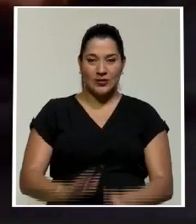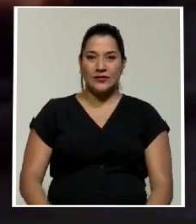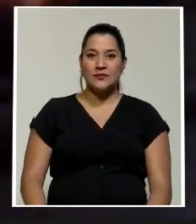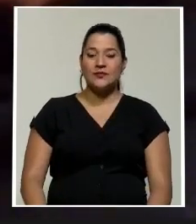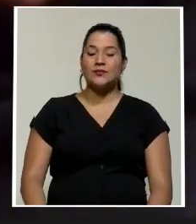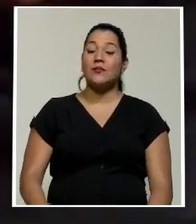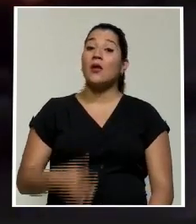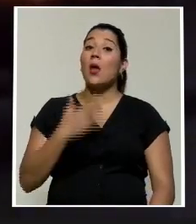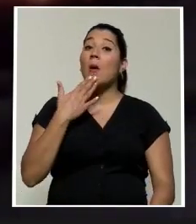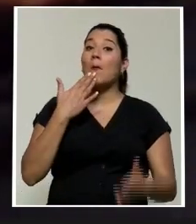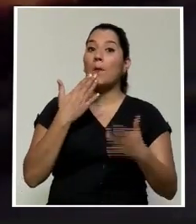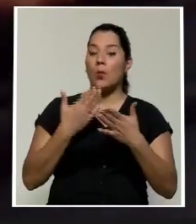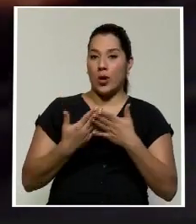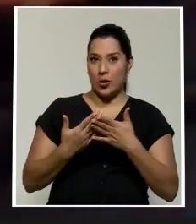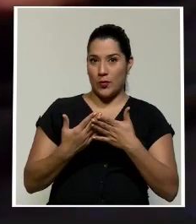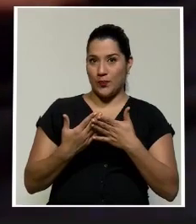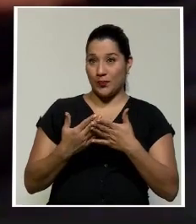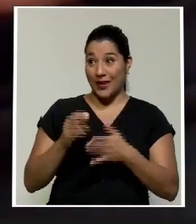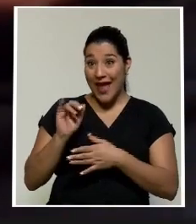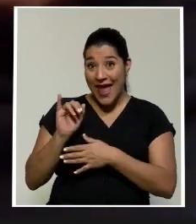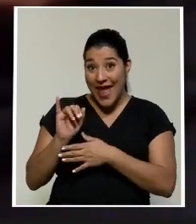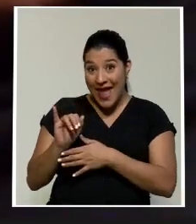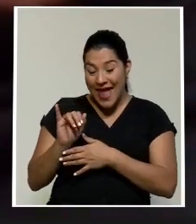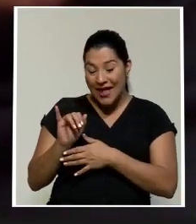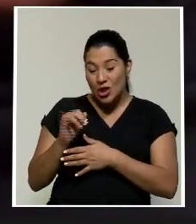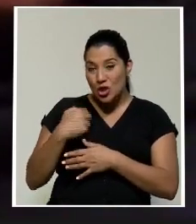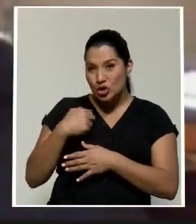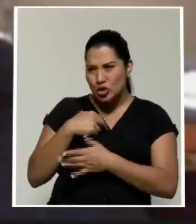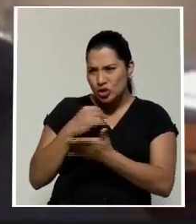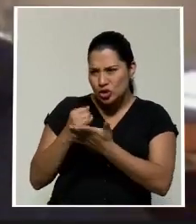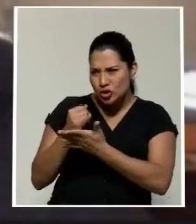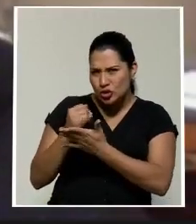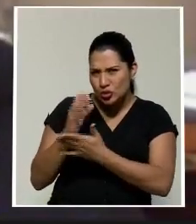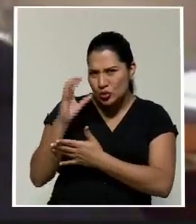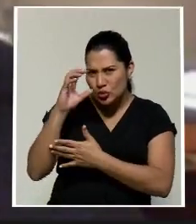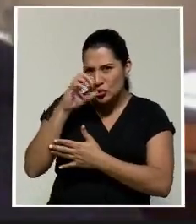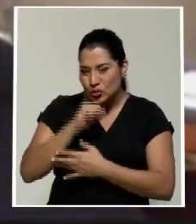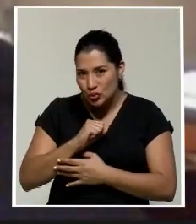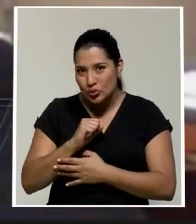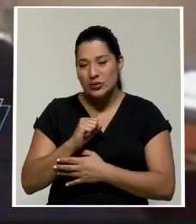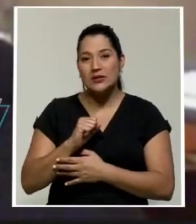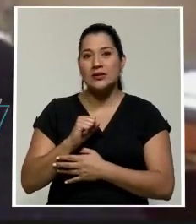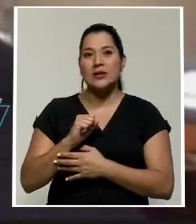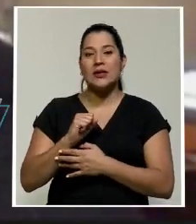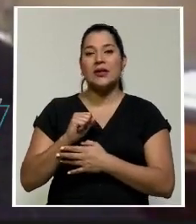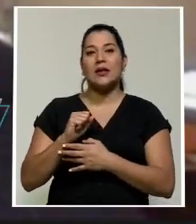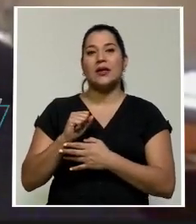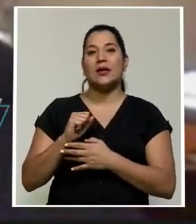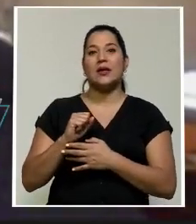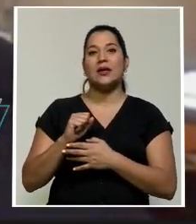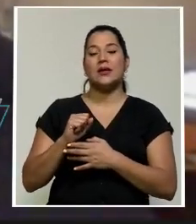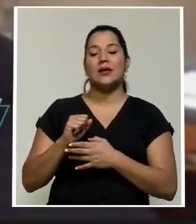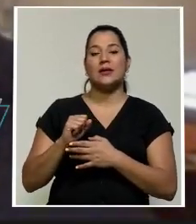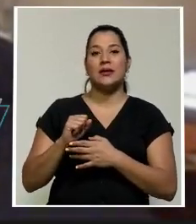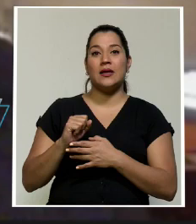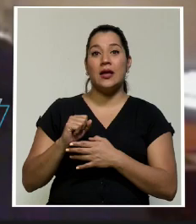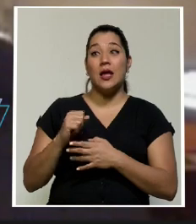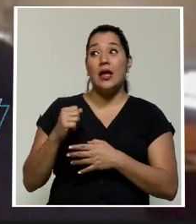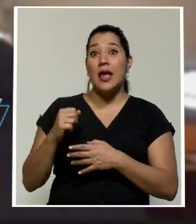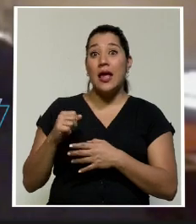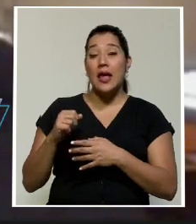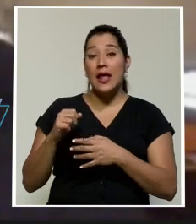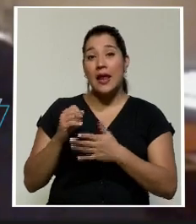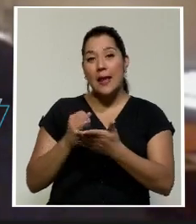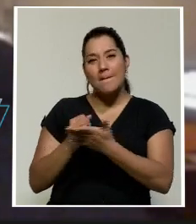Bueno, esta filtración que se la dieron al Consorcio Internacional de Periodistas, el ICIJ, se la dieron en